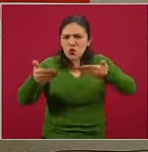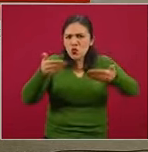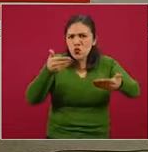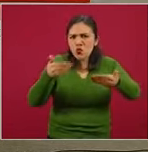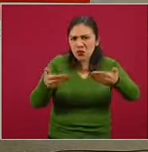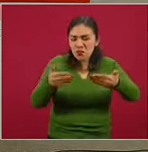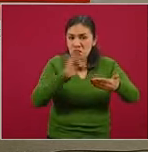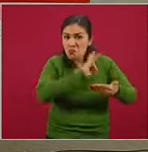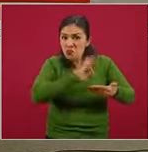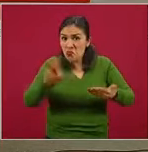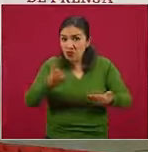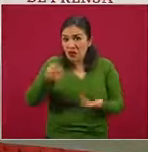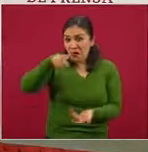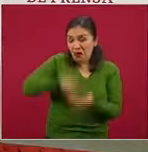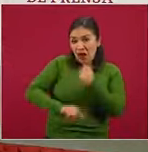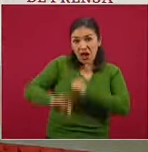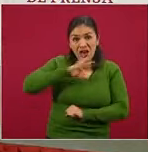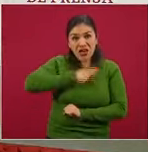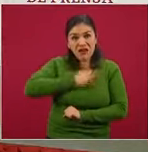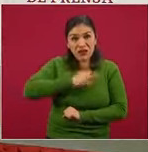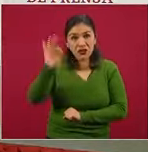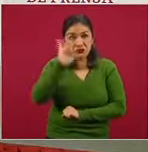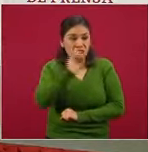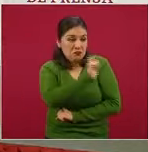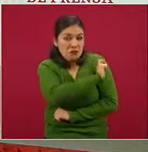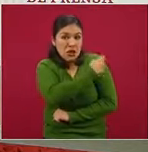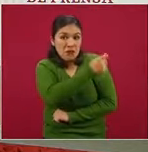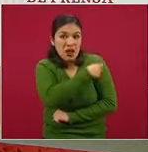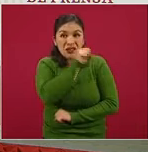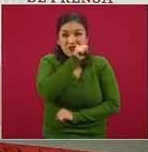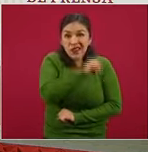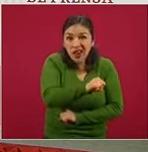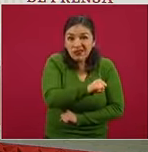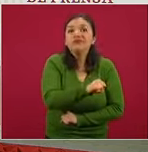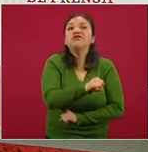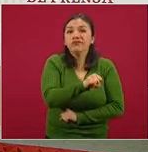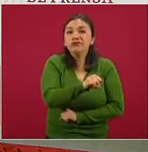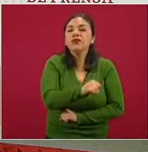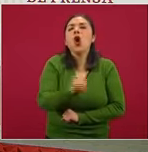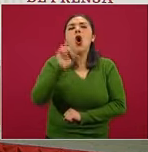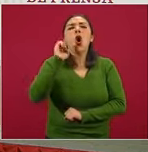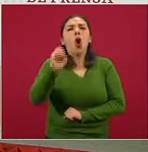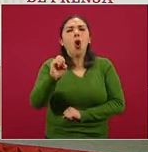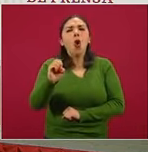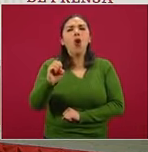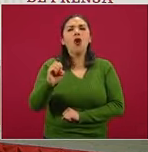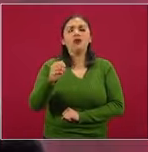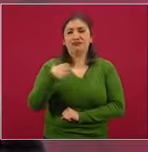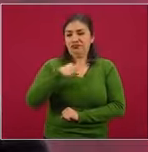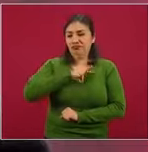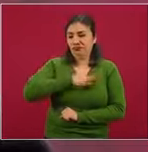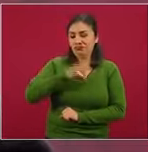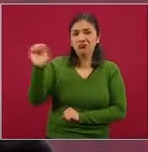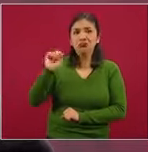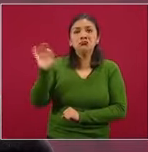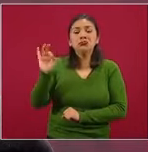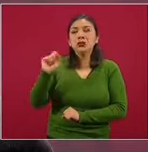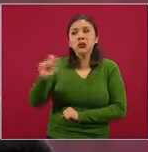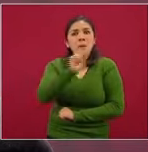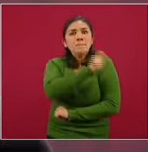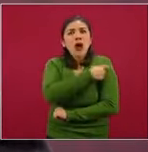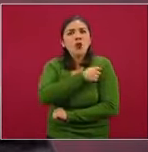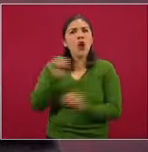estar infectado si se recibió la vacuna, candidato, contra la probabilidad de estar infectado si no se recibió la